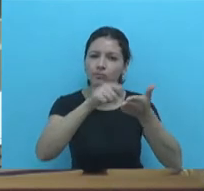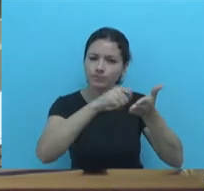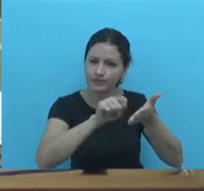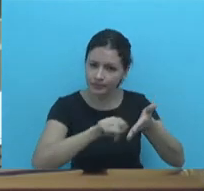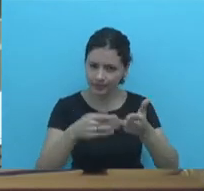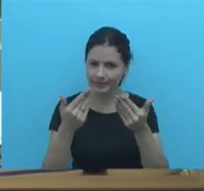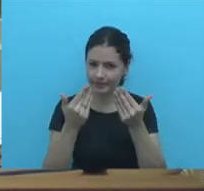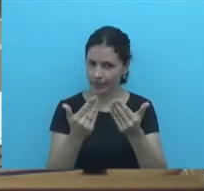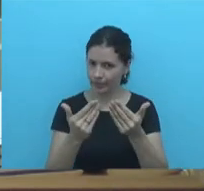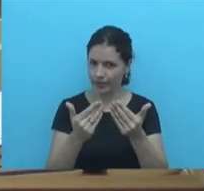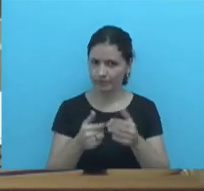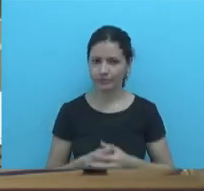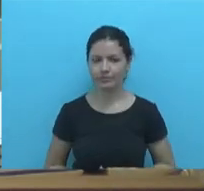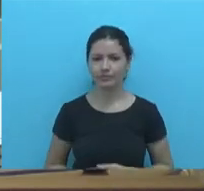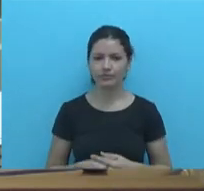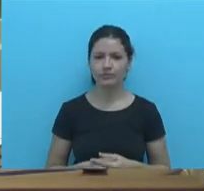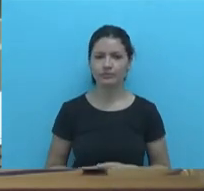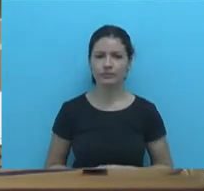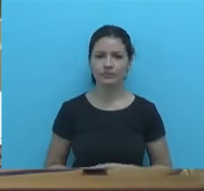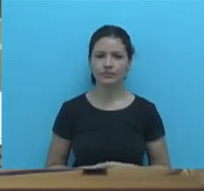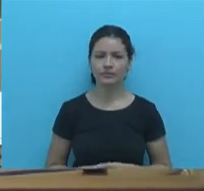para llegar a buen término con el proyecto,